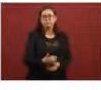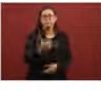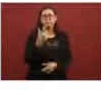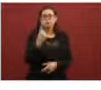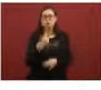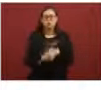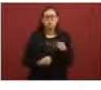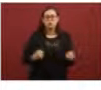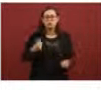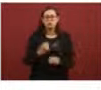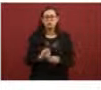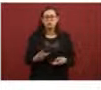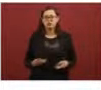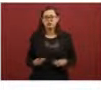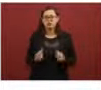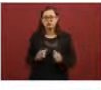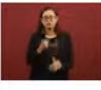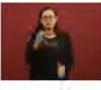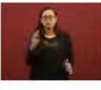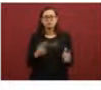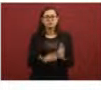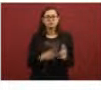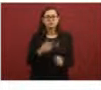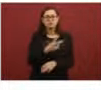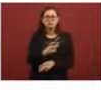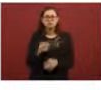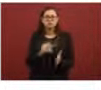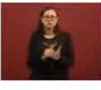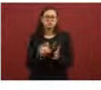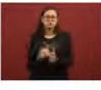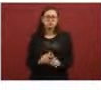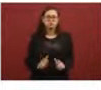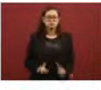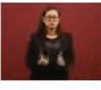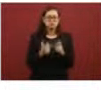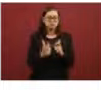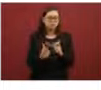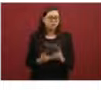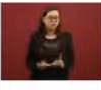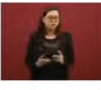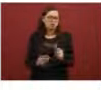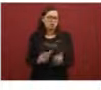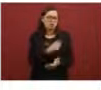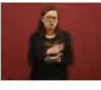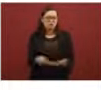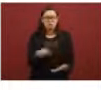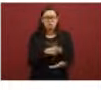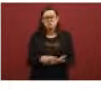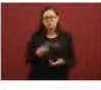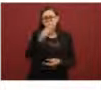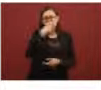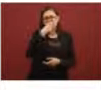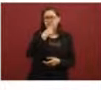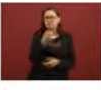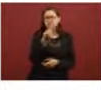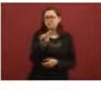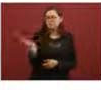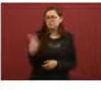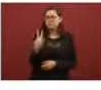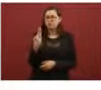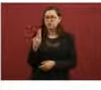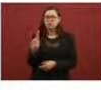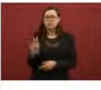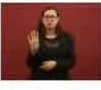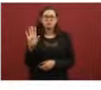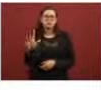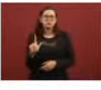3.200 millones de pesos para la compra de estos medicamentos para tratar aproximadamente 97